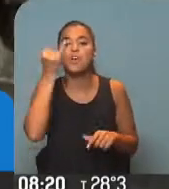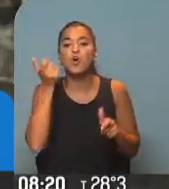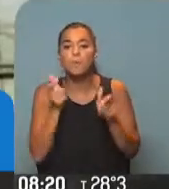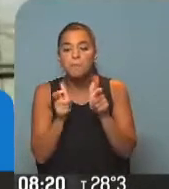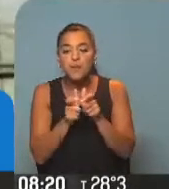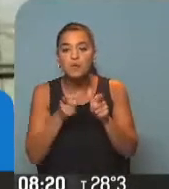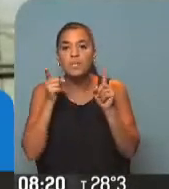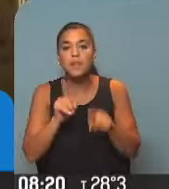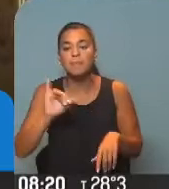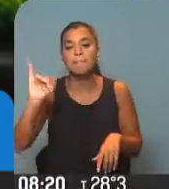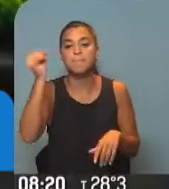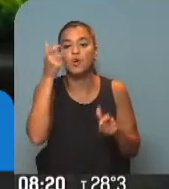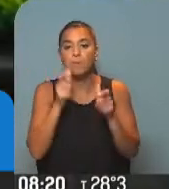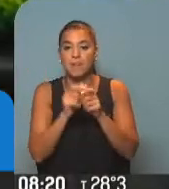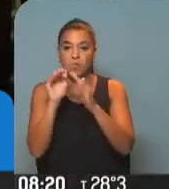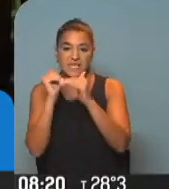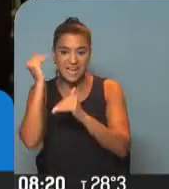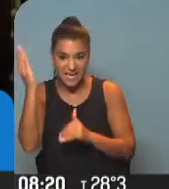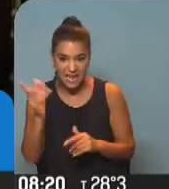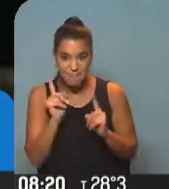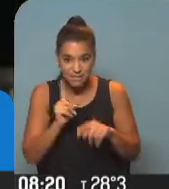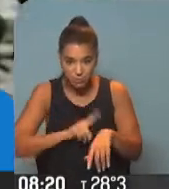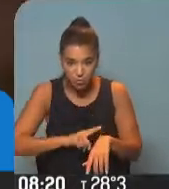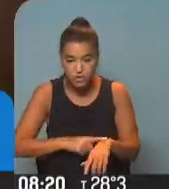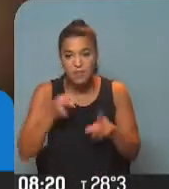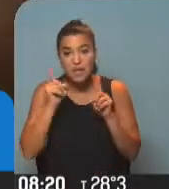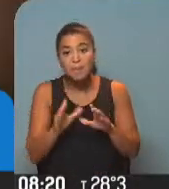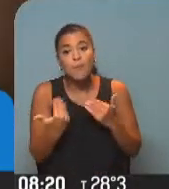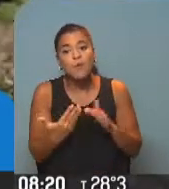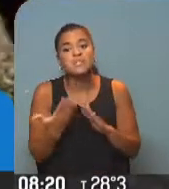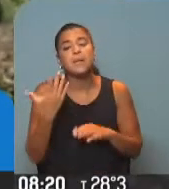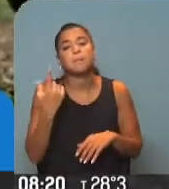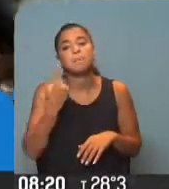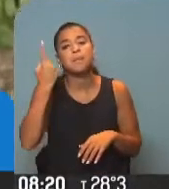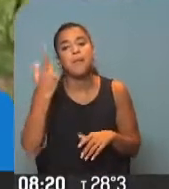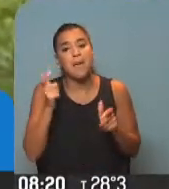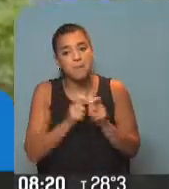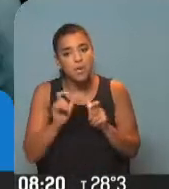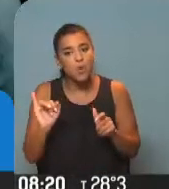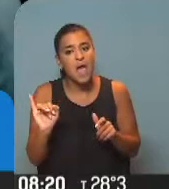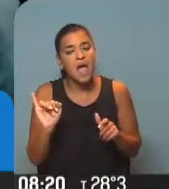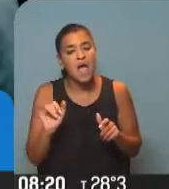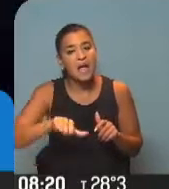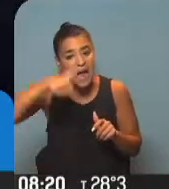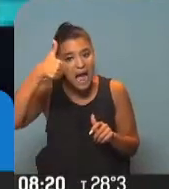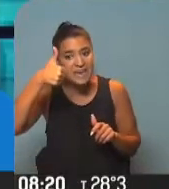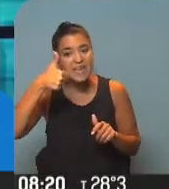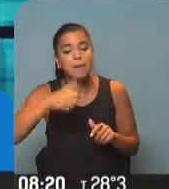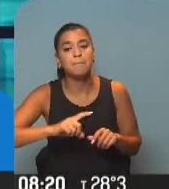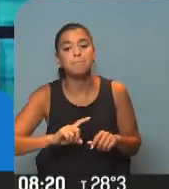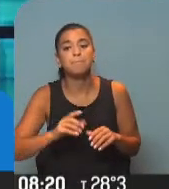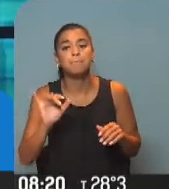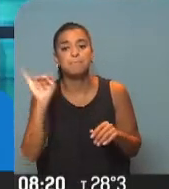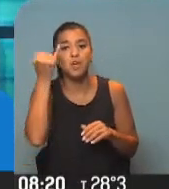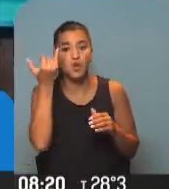Mejor Película Extranjera al mismo tiempo. También puede ser la primera película que gane la categoría de Mejor Película